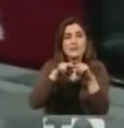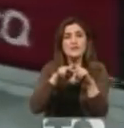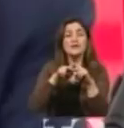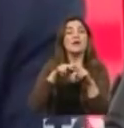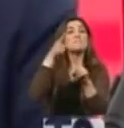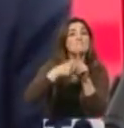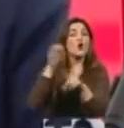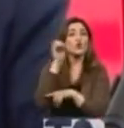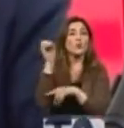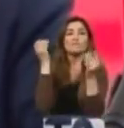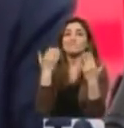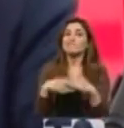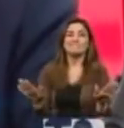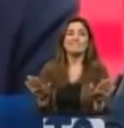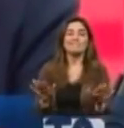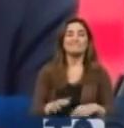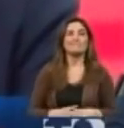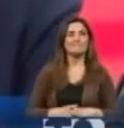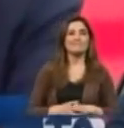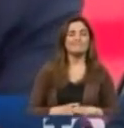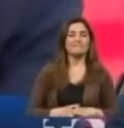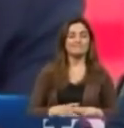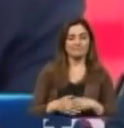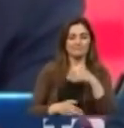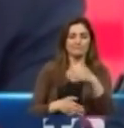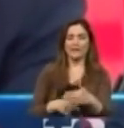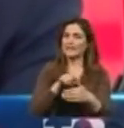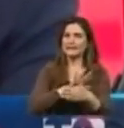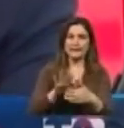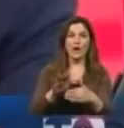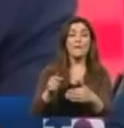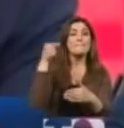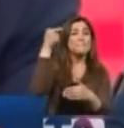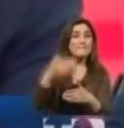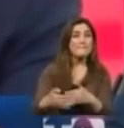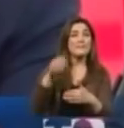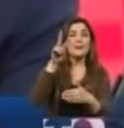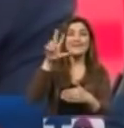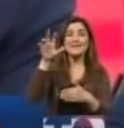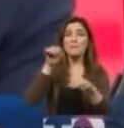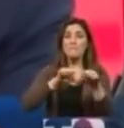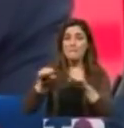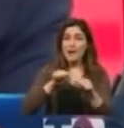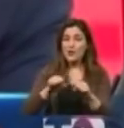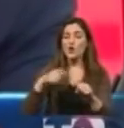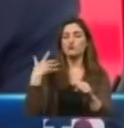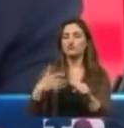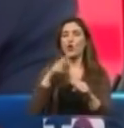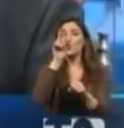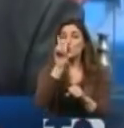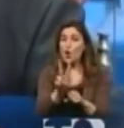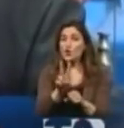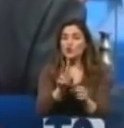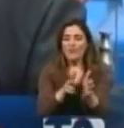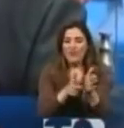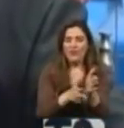finales de octubre. Tenemos un segundo hito para el 23 de mayo, que es llegar al PK0 con 2 trenes